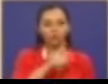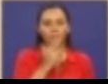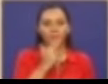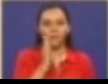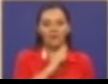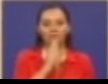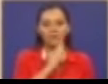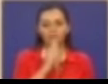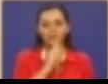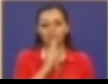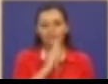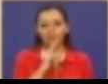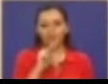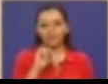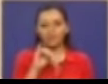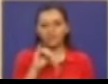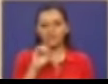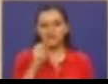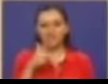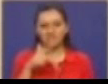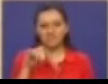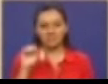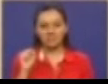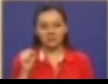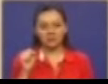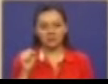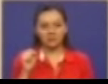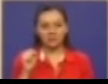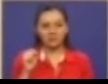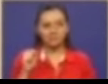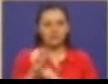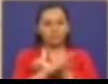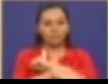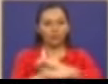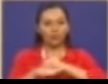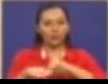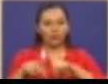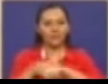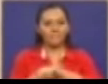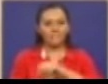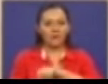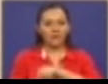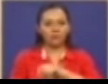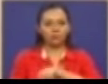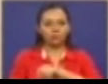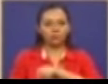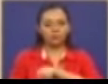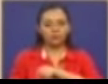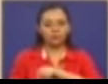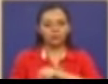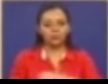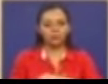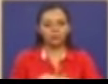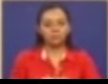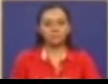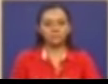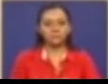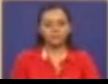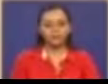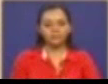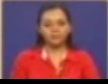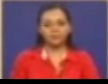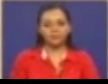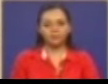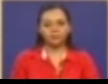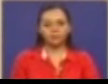Picante de Nila Rosado Sánchez. Morona Santiago, Macas, un saludo al alcalde de Morona, al gobernador